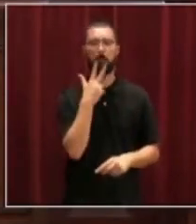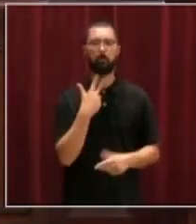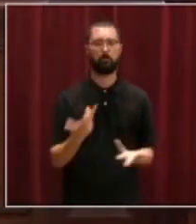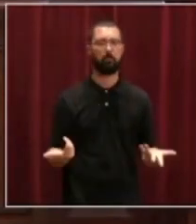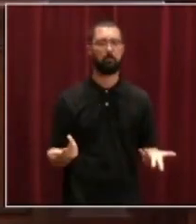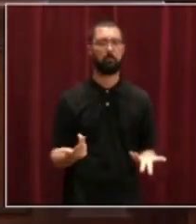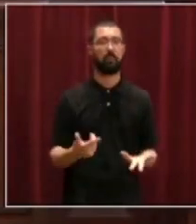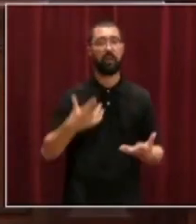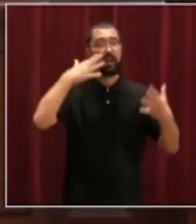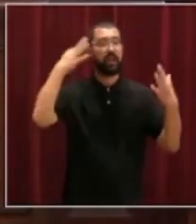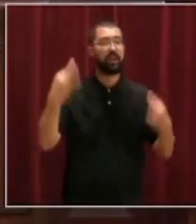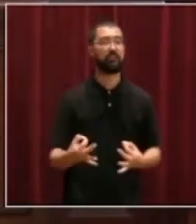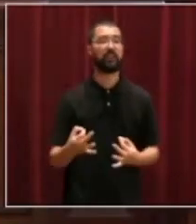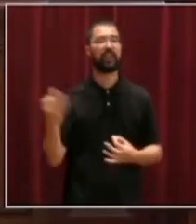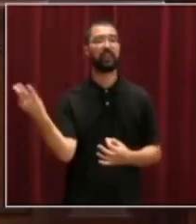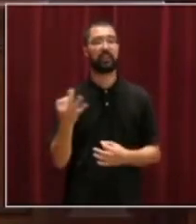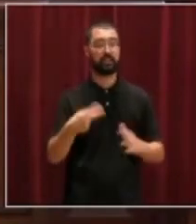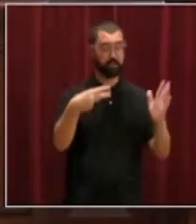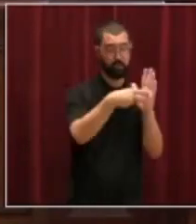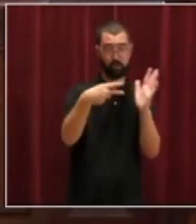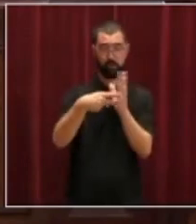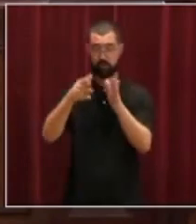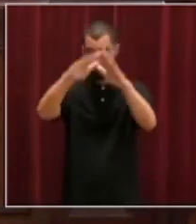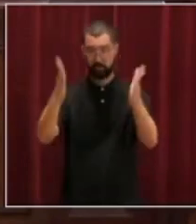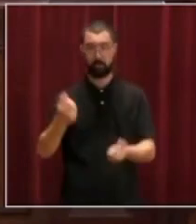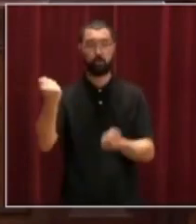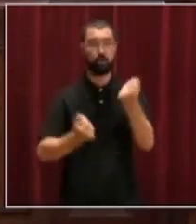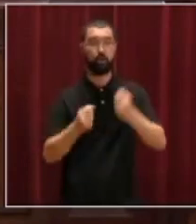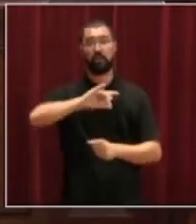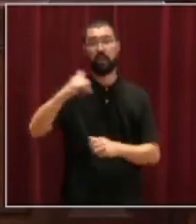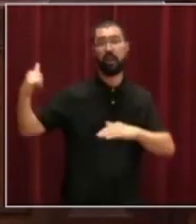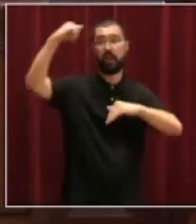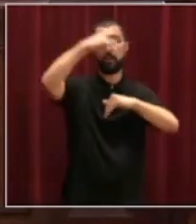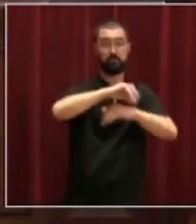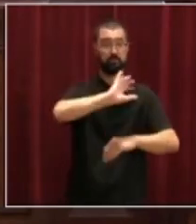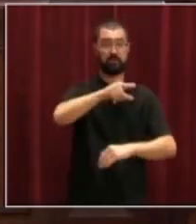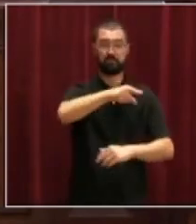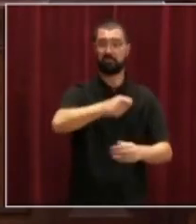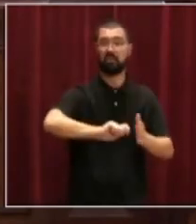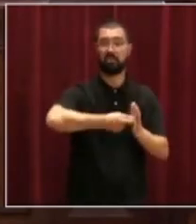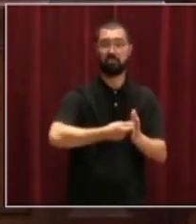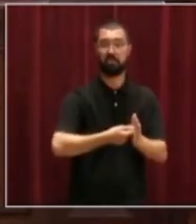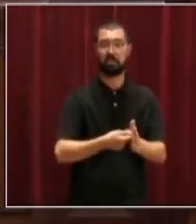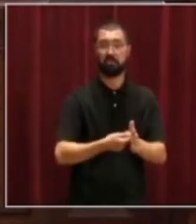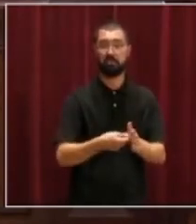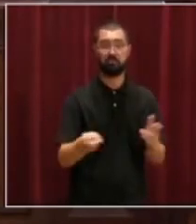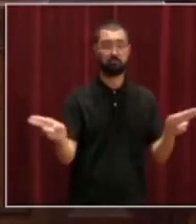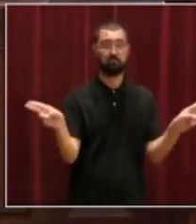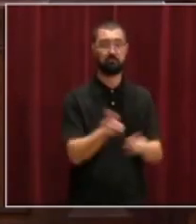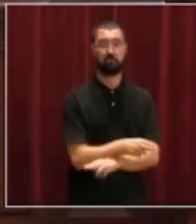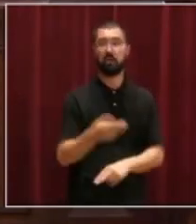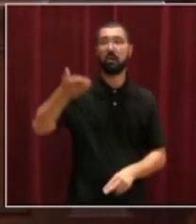sabe cuál es la verdad de todo esto que los cargadores para coches eléctricos del aeropuerto de menorca están cerrados y no funcionan desde hace mucho tiempo